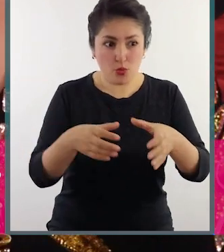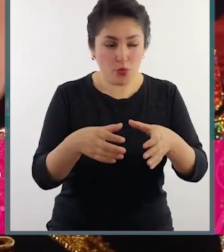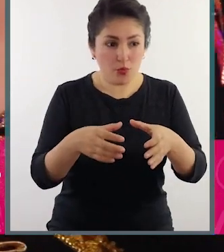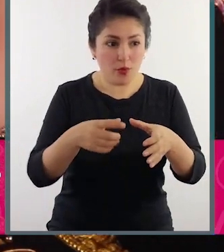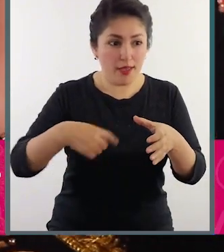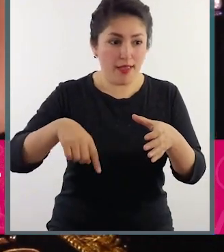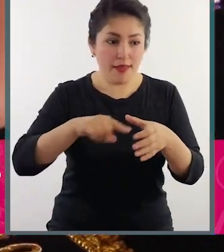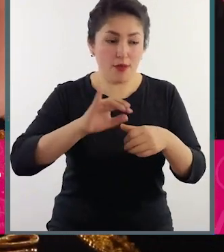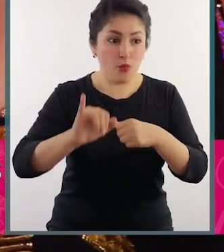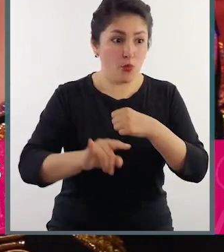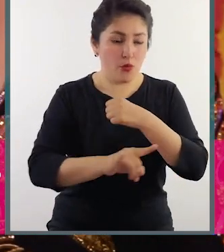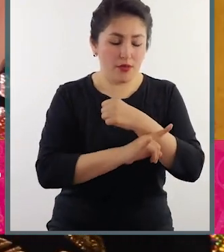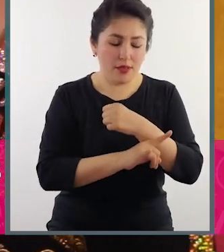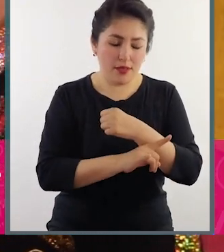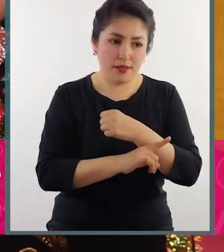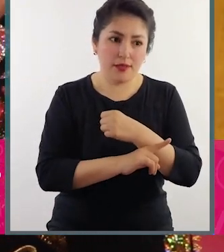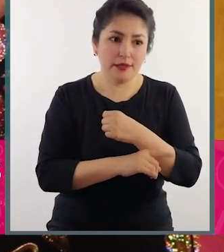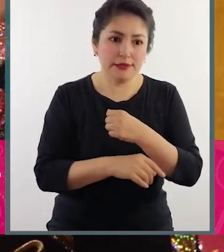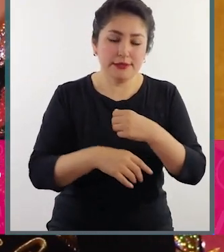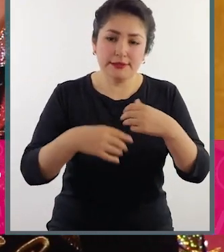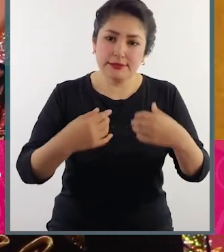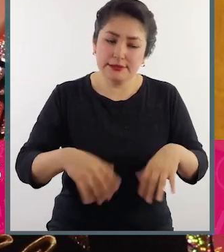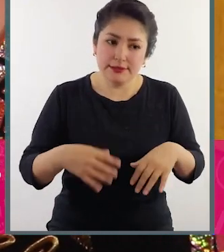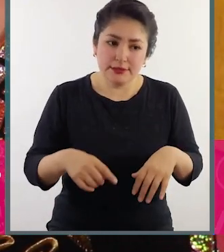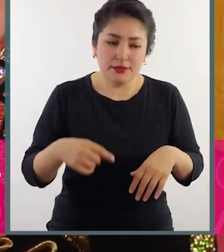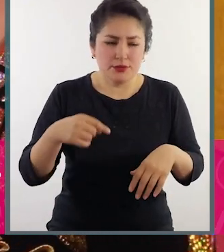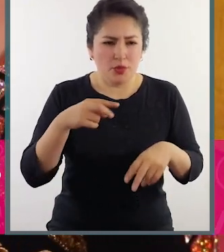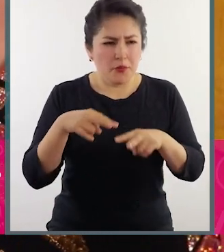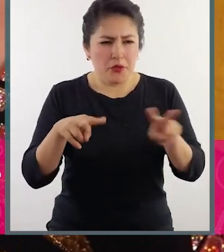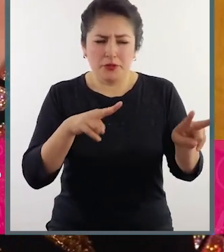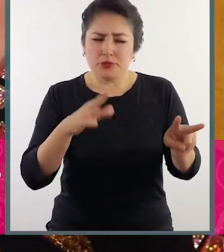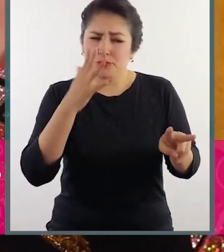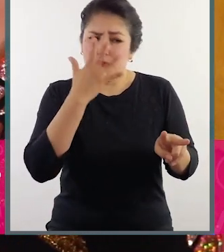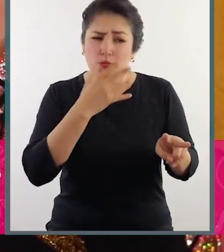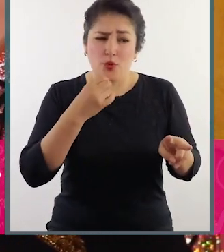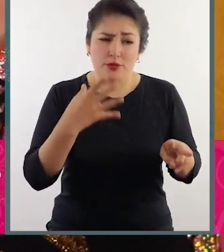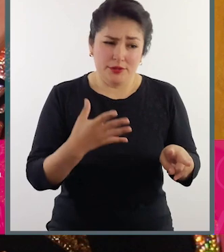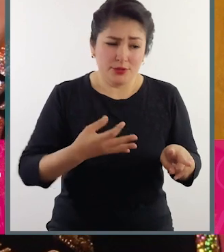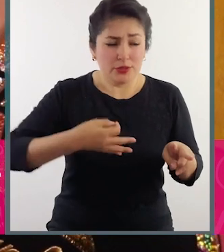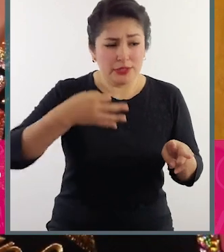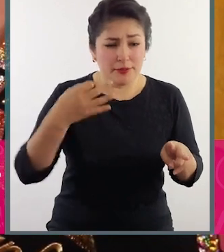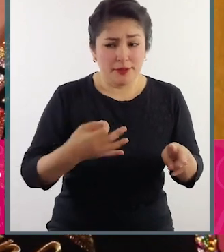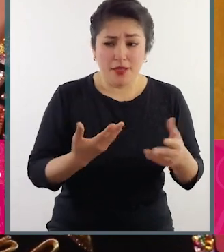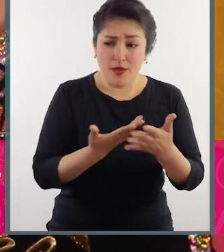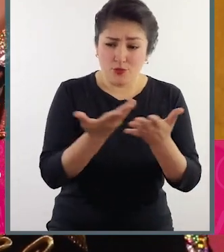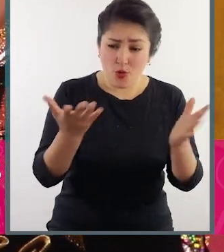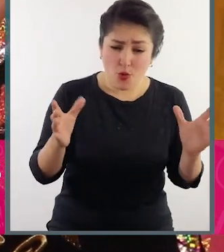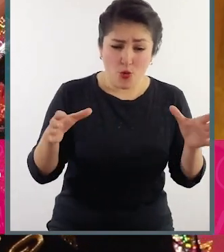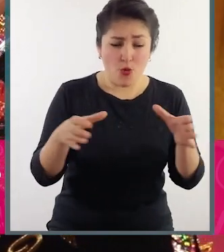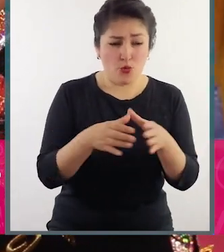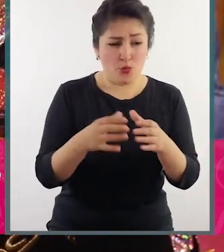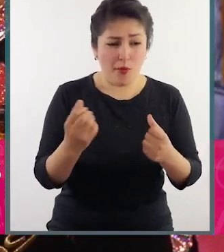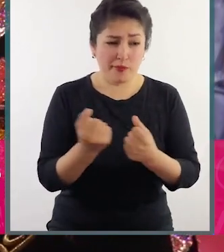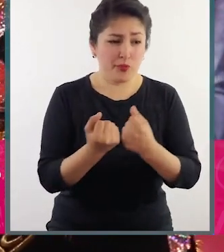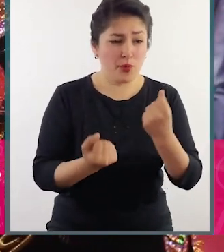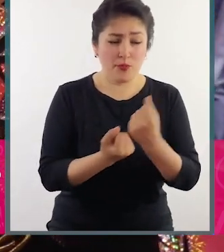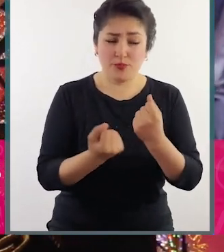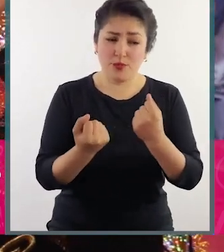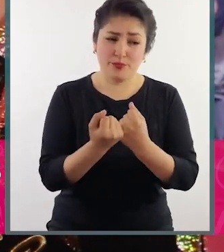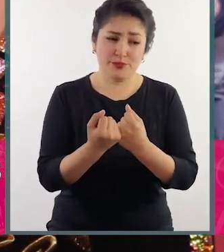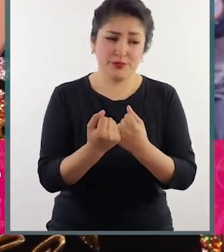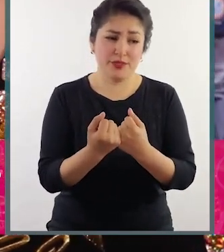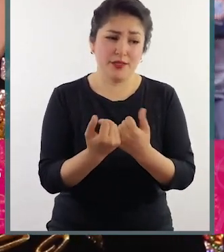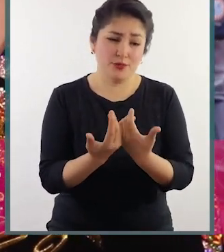Intocable, Intocables Juliaca Mía, ¿no? Ha sido muy bonito, agradezco en realidad a todo el conjunto que nos han venido